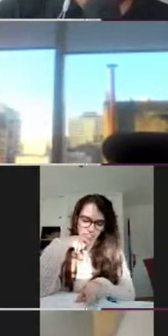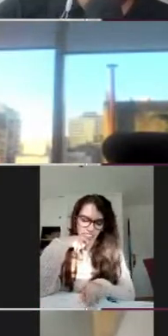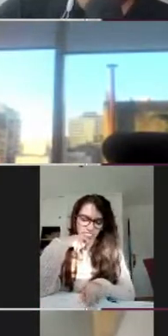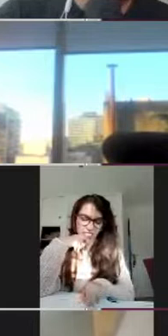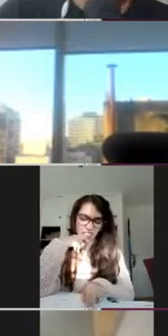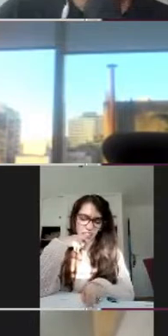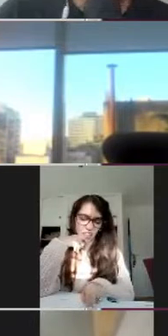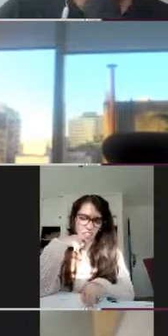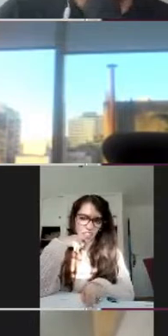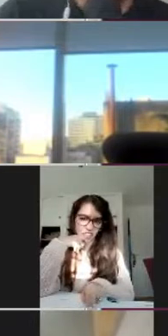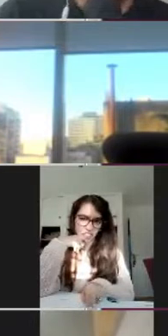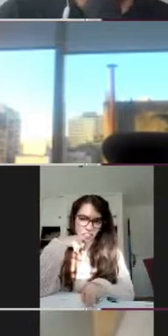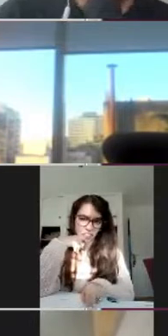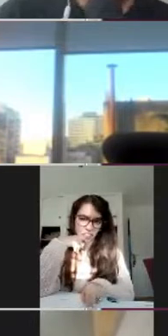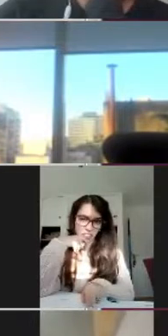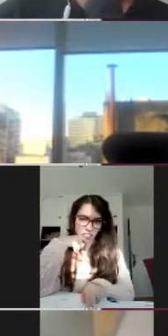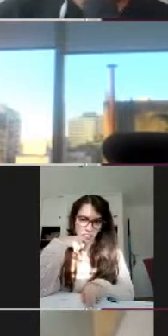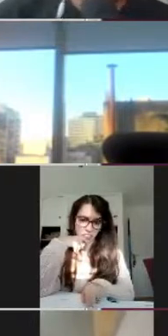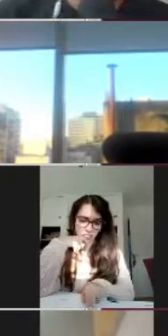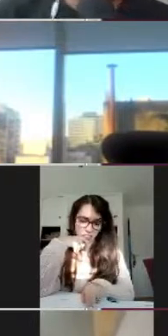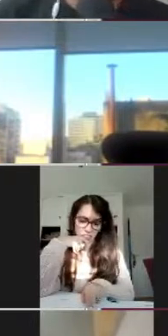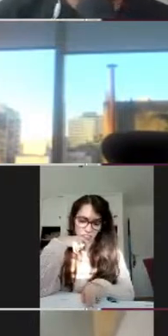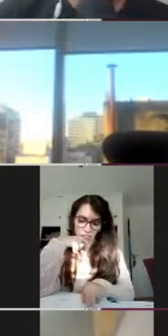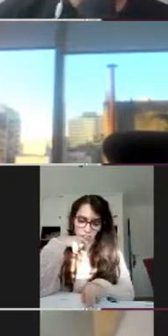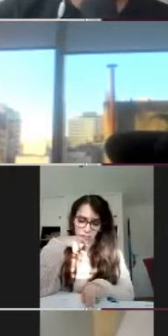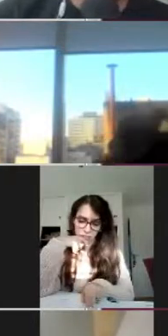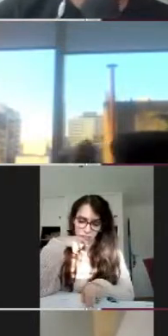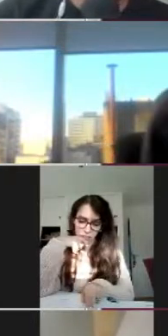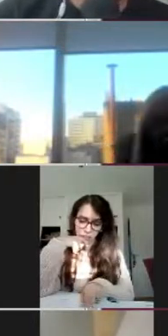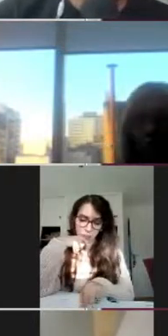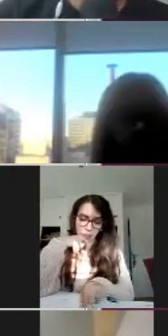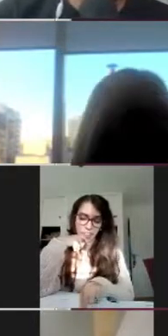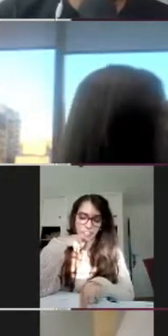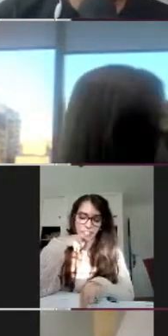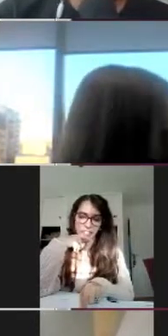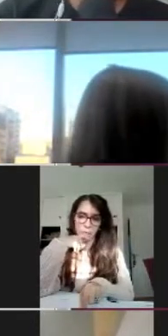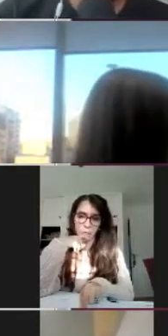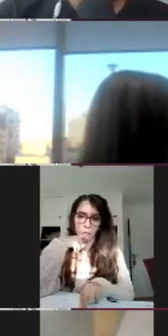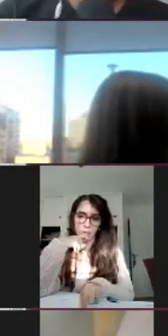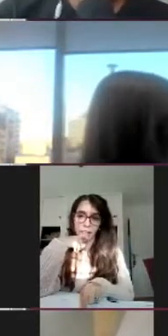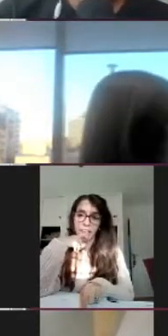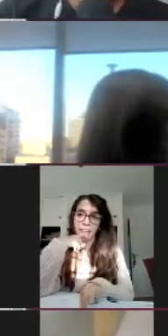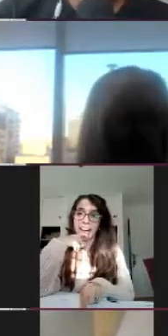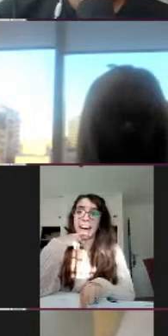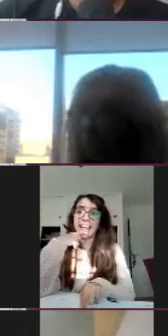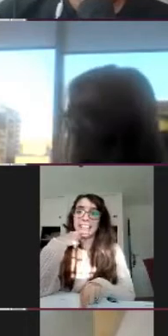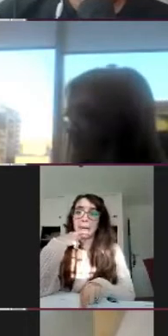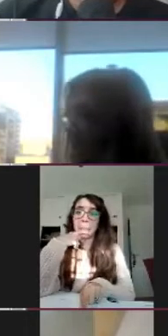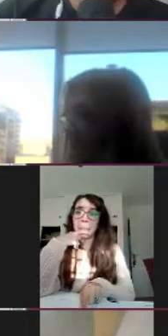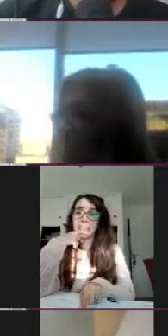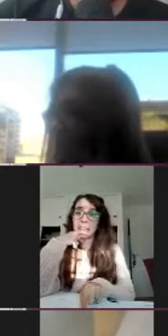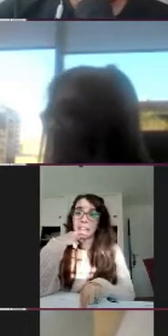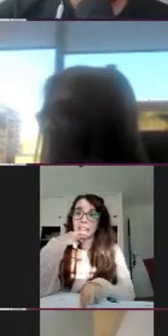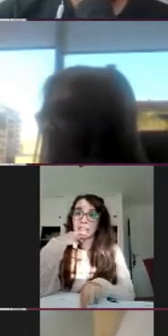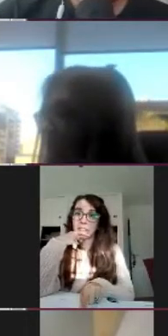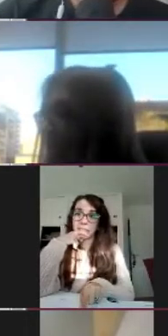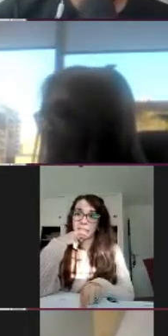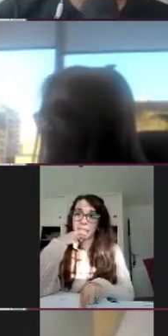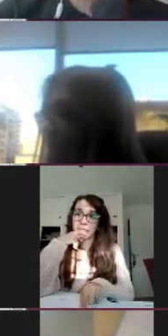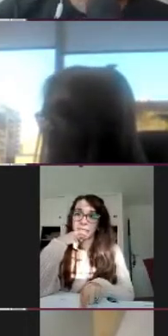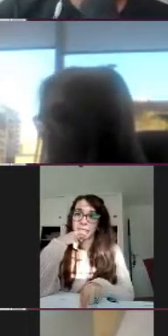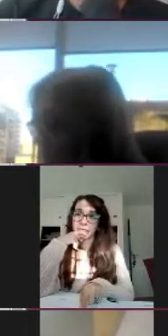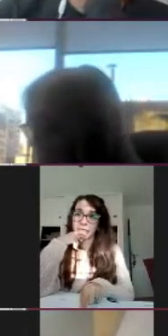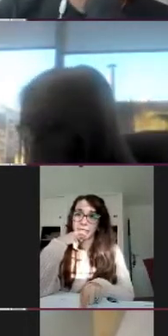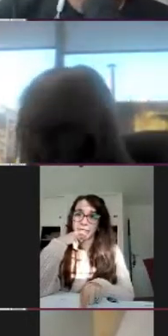Clase de beneficio 12, eso. No, si es una Tipo de jubilación, ¿qué es? beneficio. Ah, es una pensión.